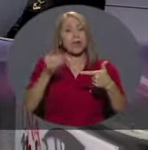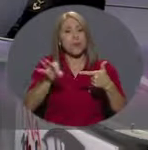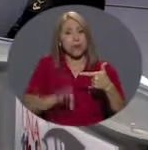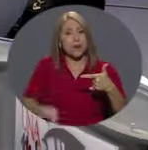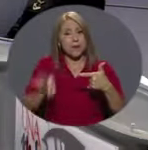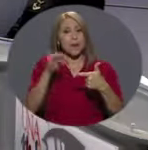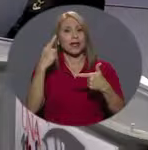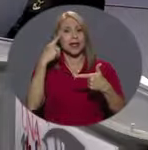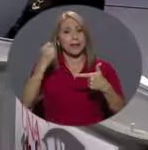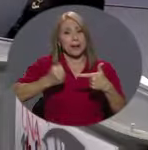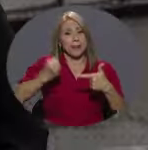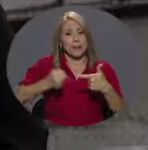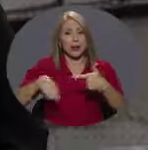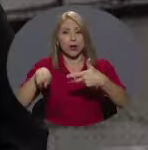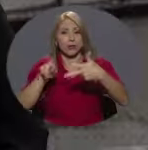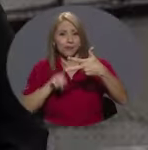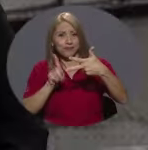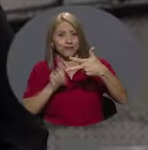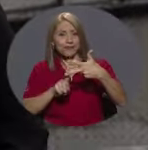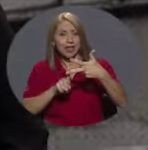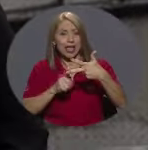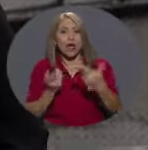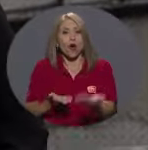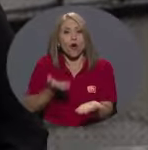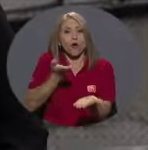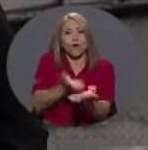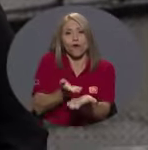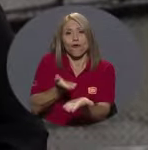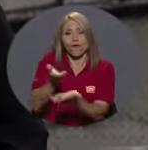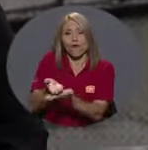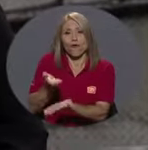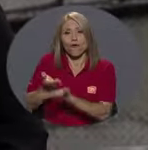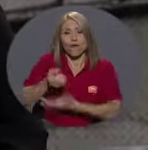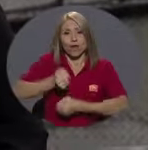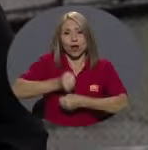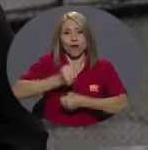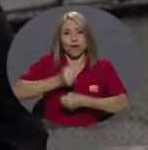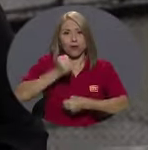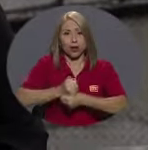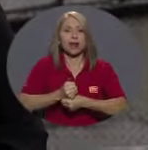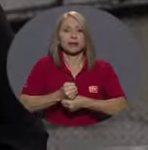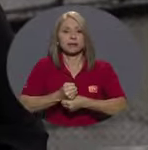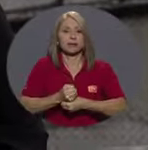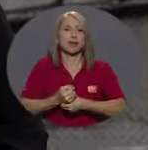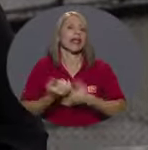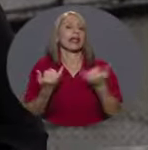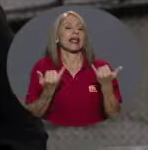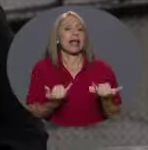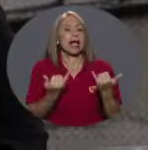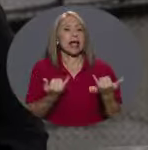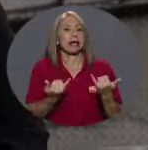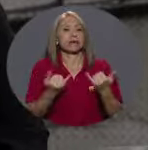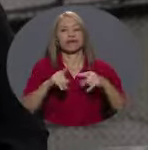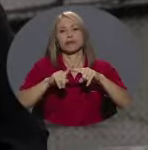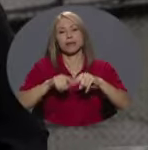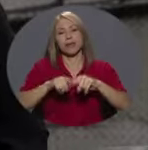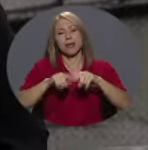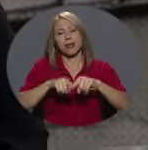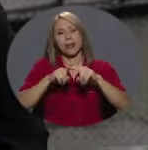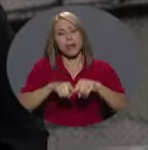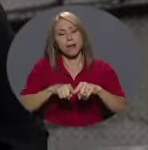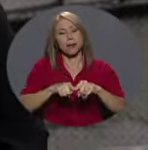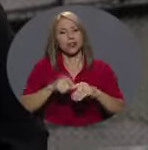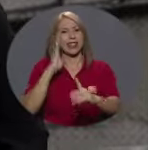un proceso de empleo, y por supuesto la oferta laboral, que en esta ocasión pues vamos a depender